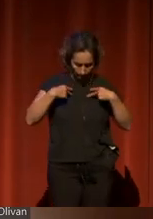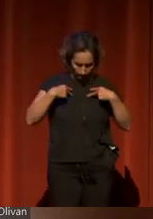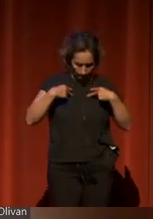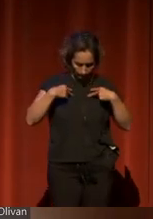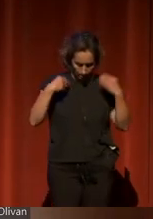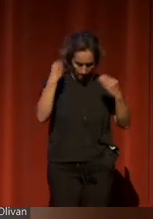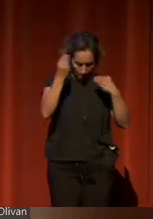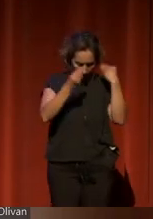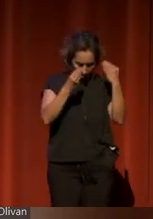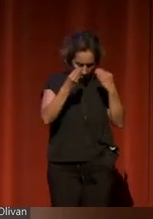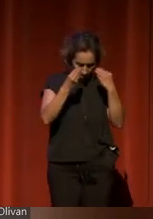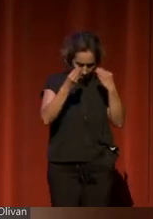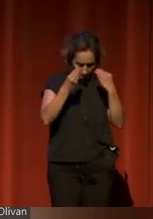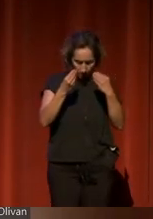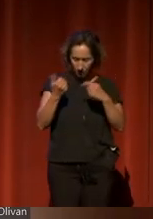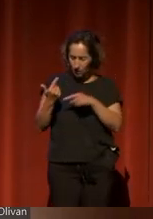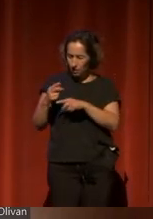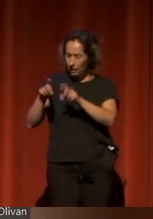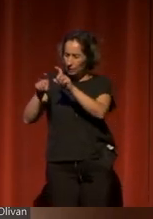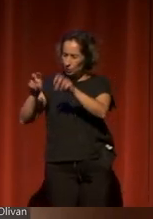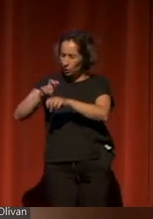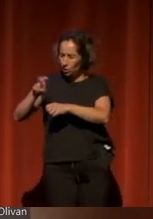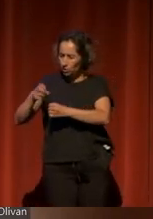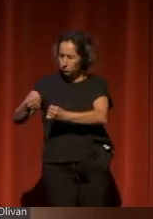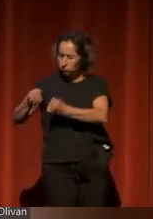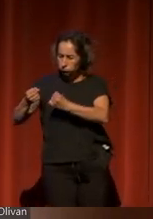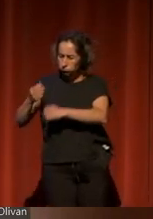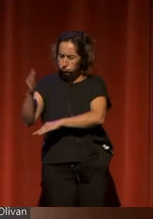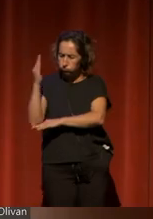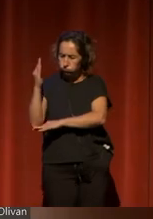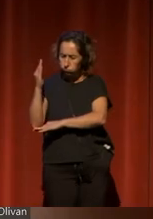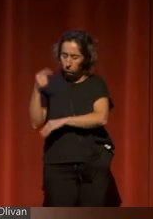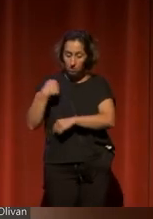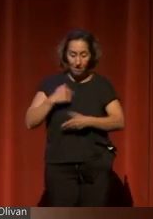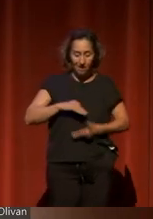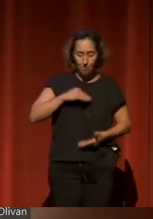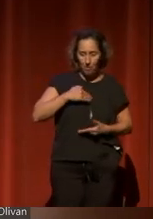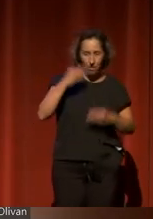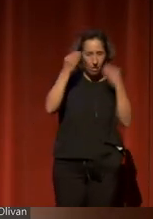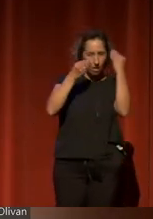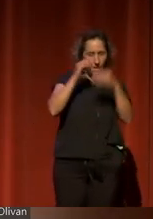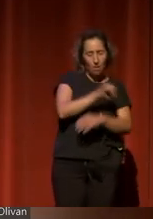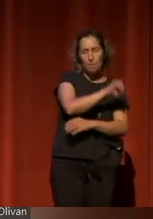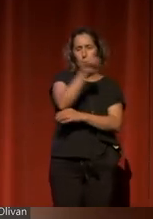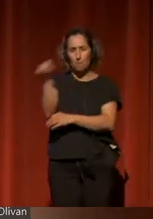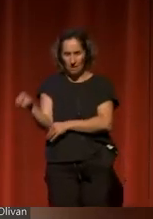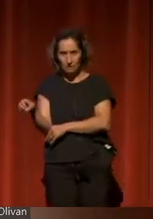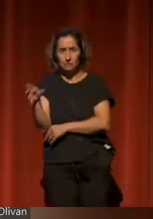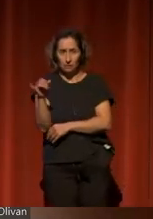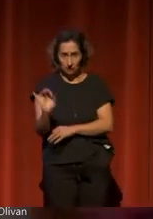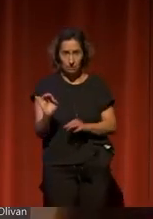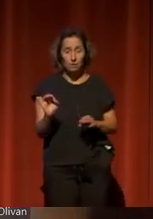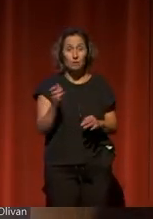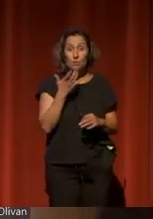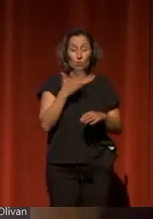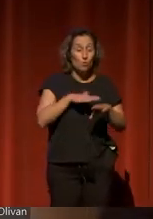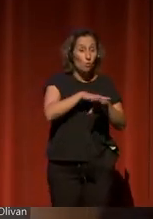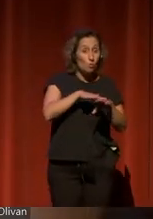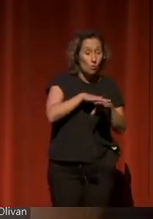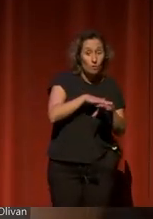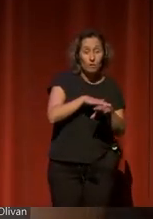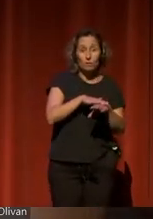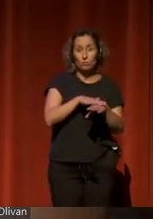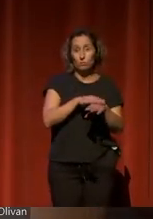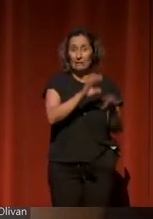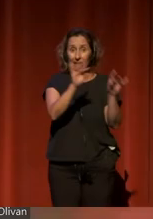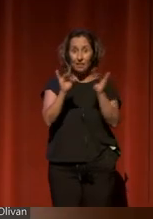estructuras que son más sólidas que son más rígidas no y aquí pasa un poco lo mismo Bueno pues con los ayuntamientos o con los gobiernos regionales no de